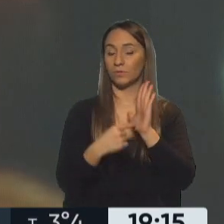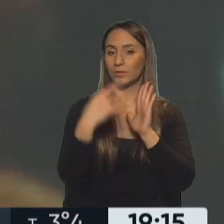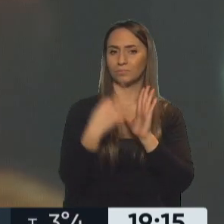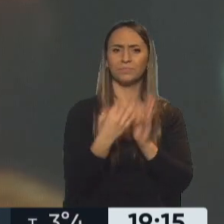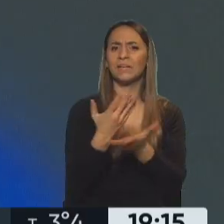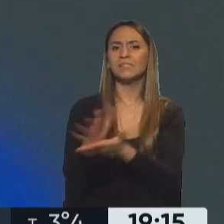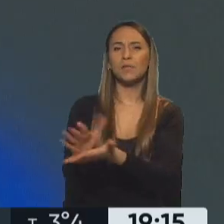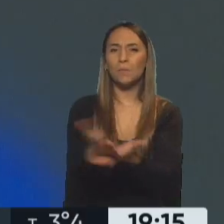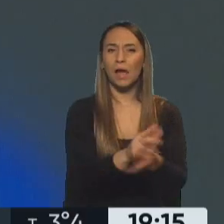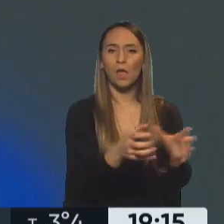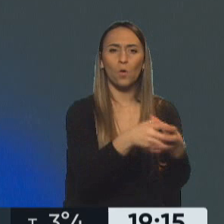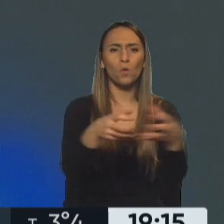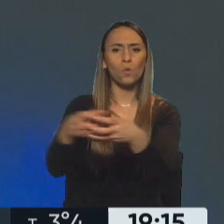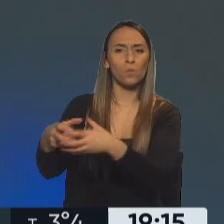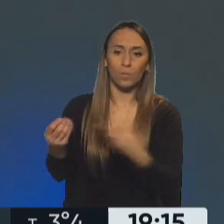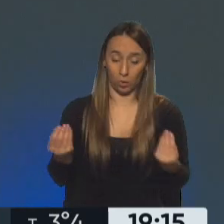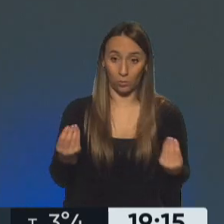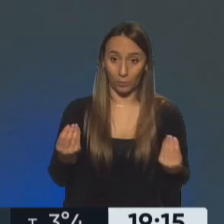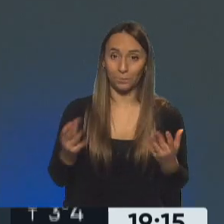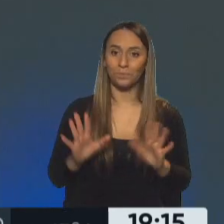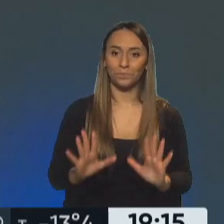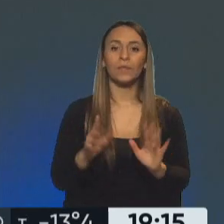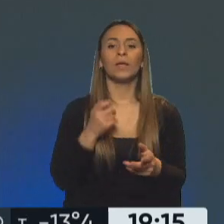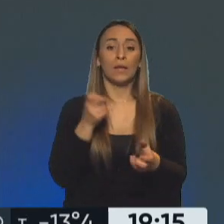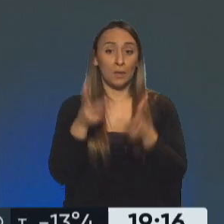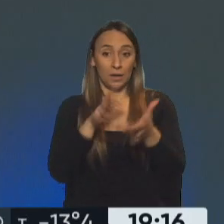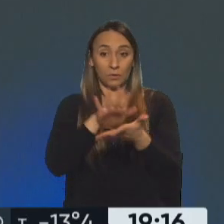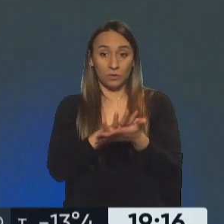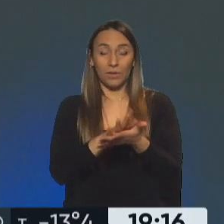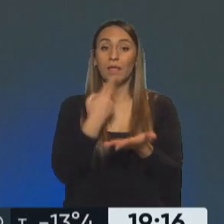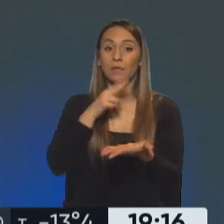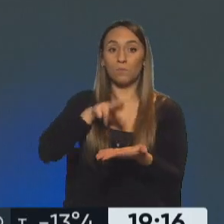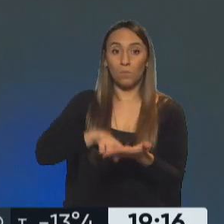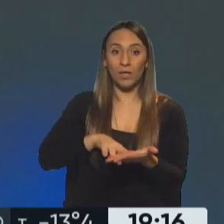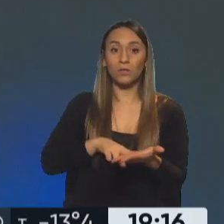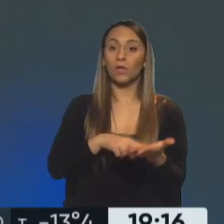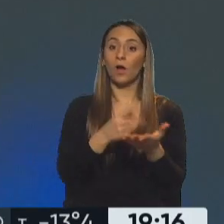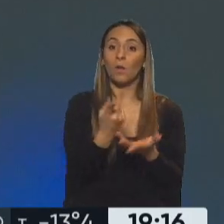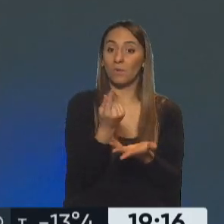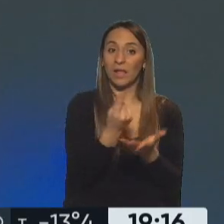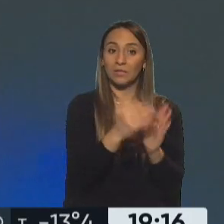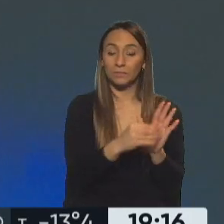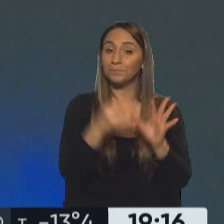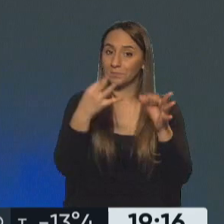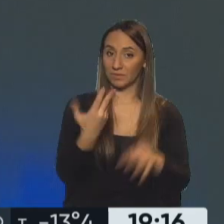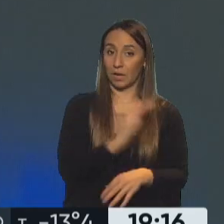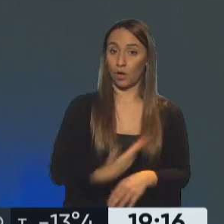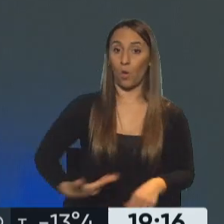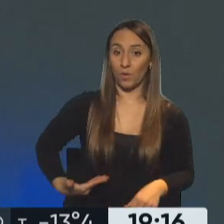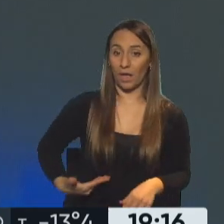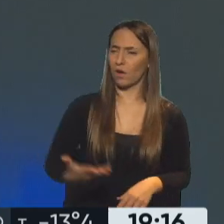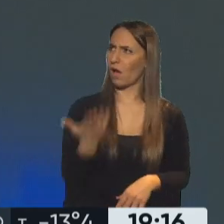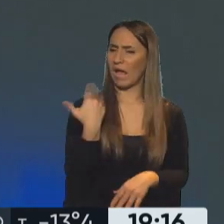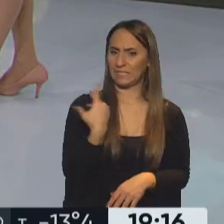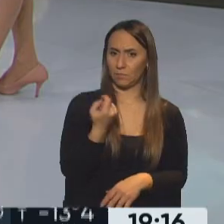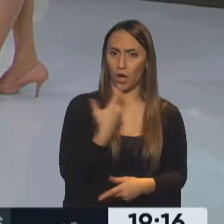qué se trata, Nazarena? Bueno, Diana, vamos a hablar un poco de la segmentación tarifaria. Sí, recordemos que lo que había planteado el gobierno hace unos